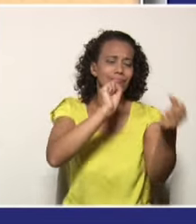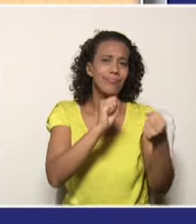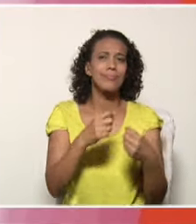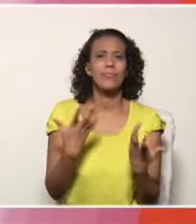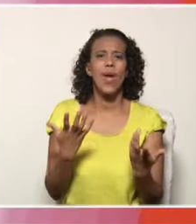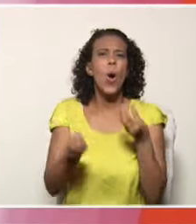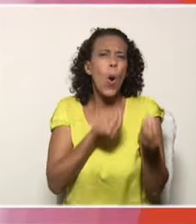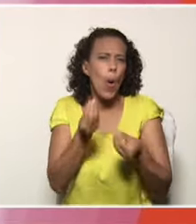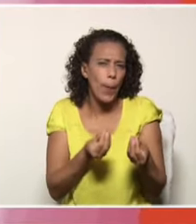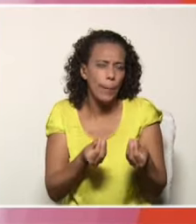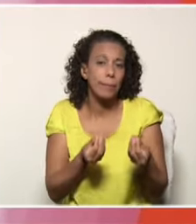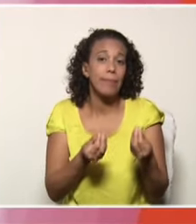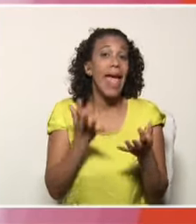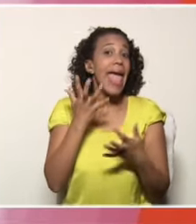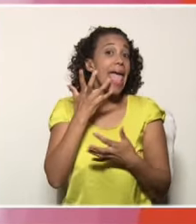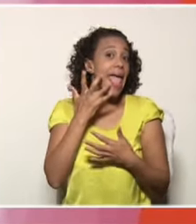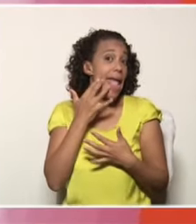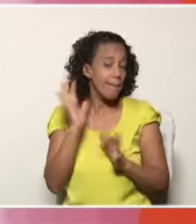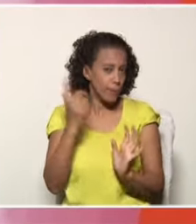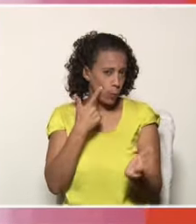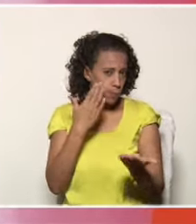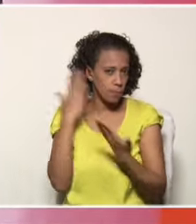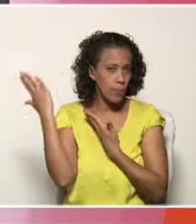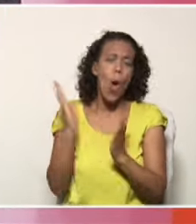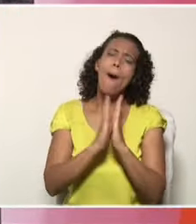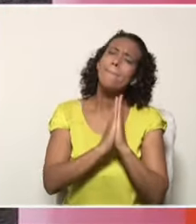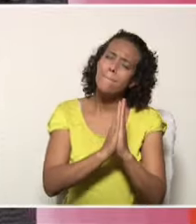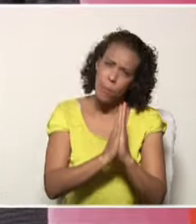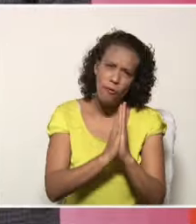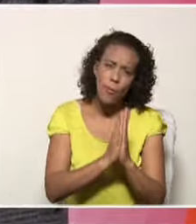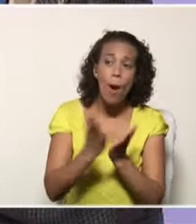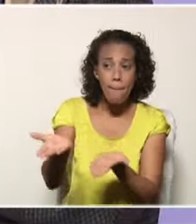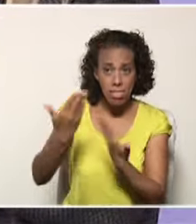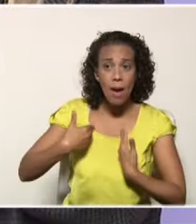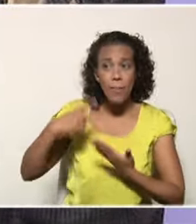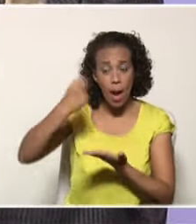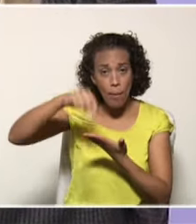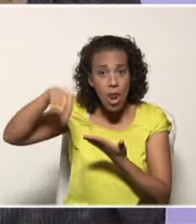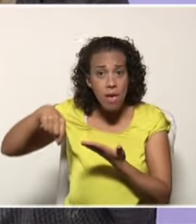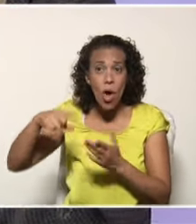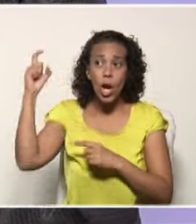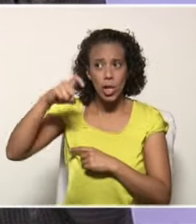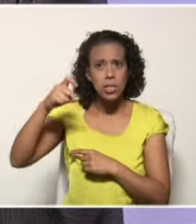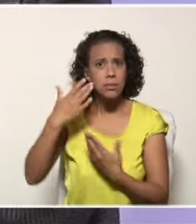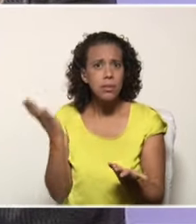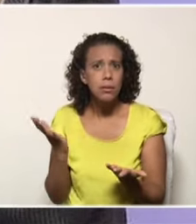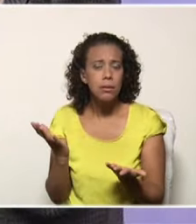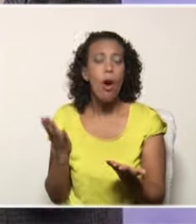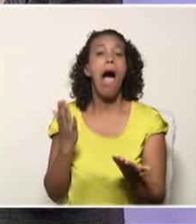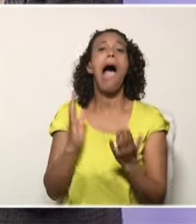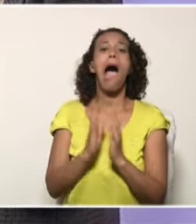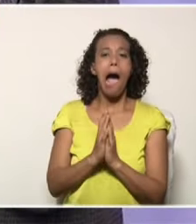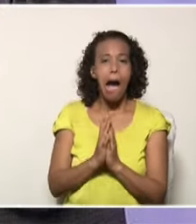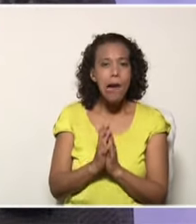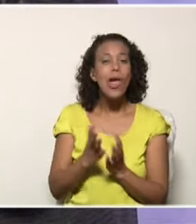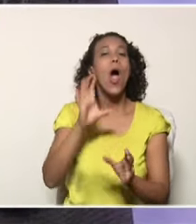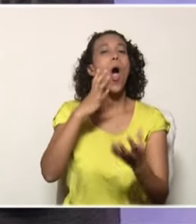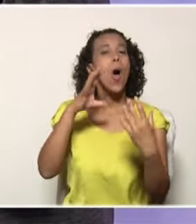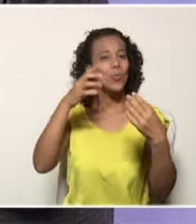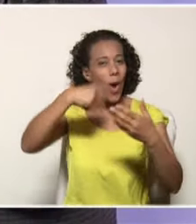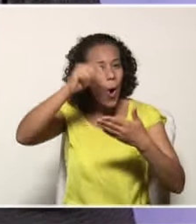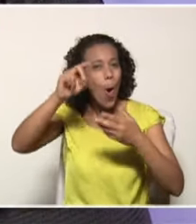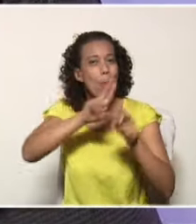¿Cómo lo vamos a hacer? Con este ejemplo, fíjate. Por favor, me devuelves el bolígrafo que lo necesito. ¿Ok? Esa es una